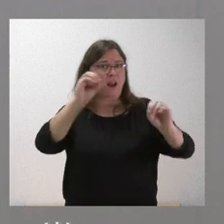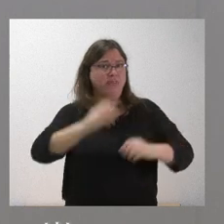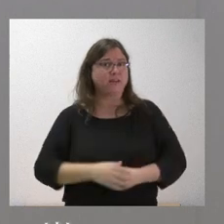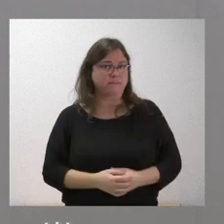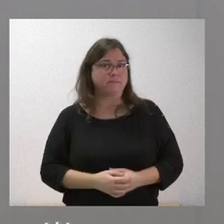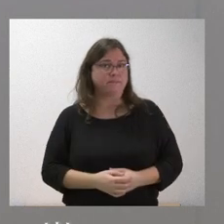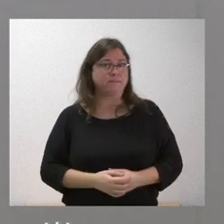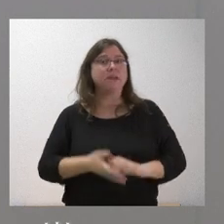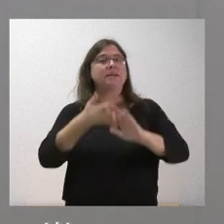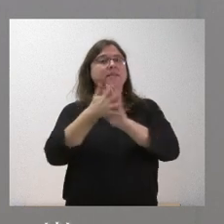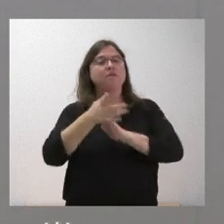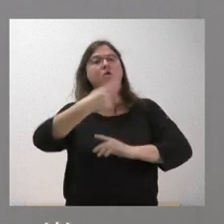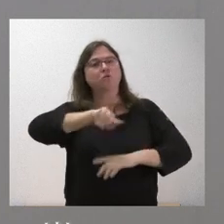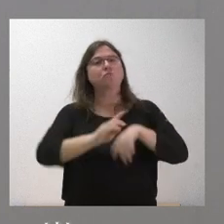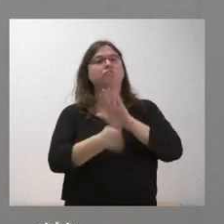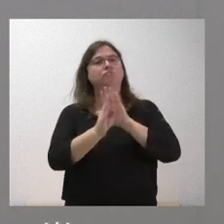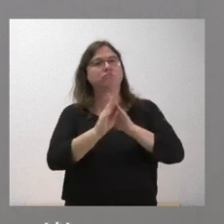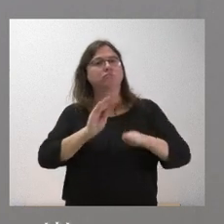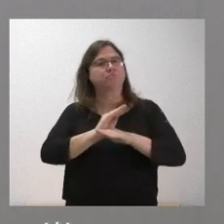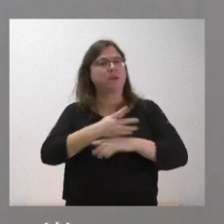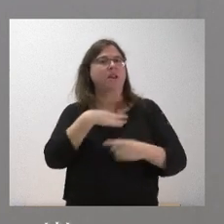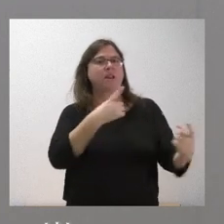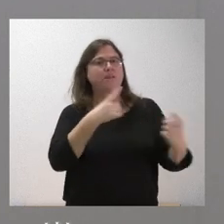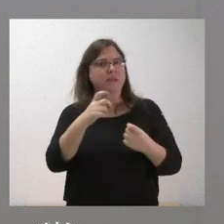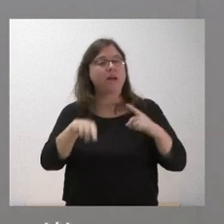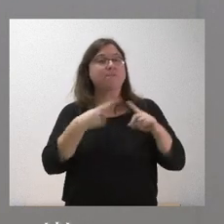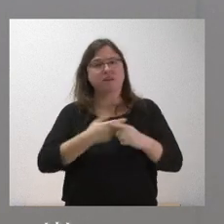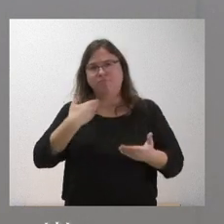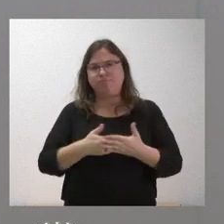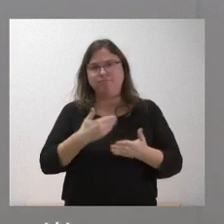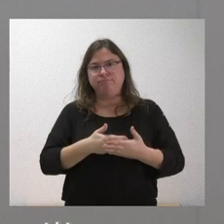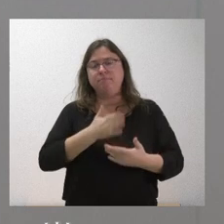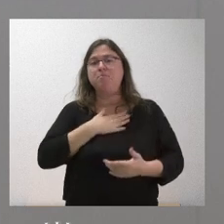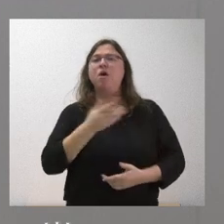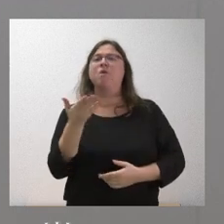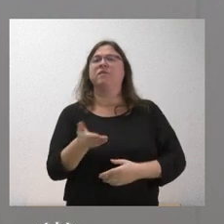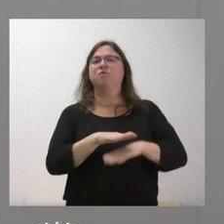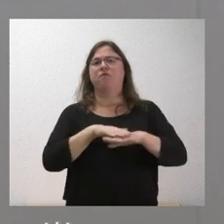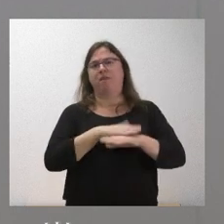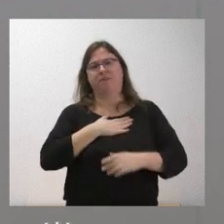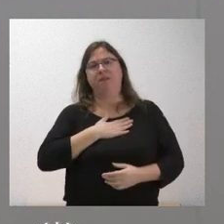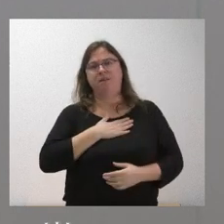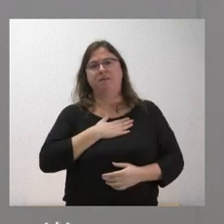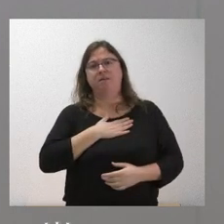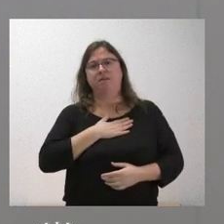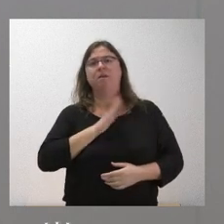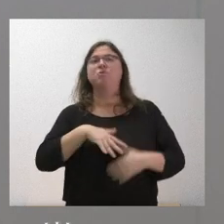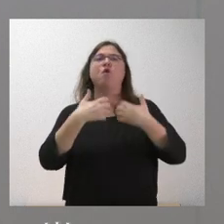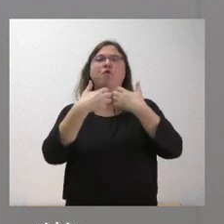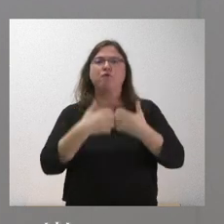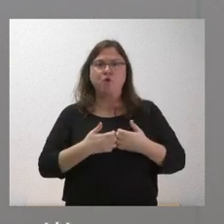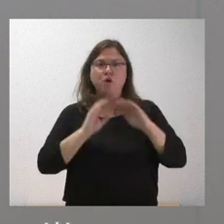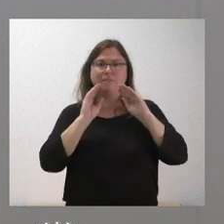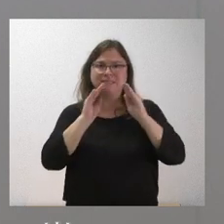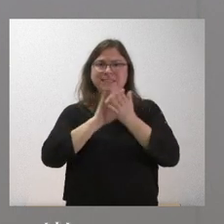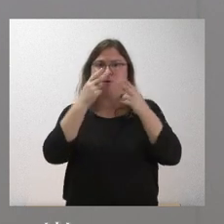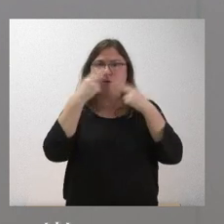tanto nosotros vamos a seguir aportando lo que sea necesario y sobre todo garantizando lo que es esencial y fundamental que es el funcionamiento de ese